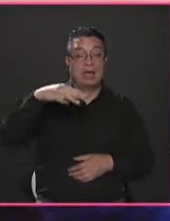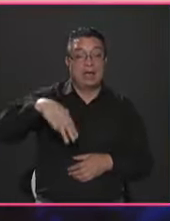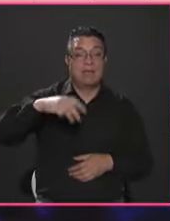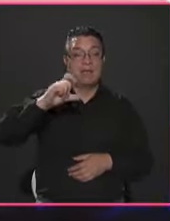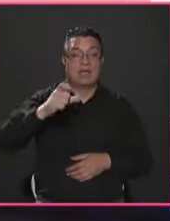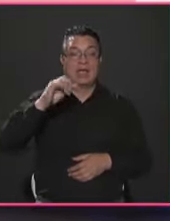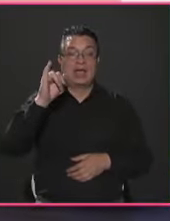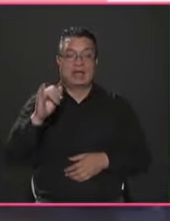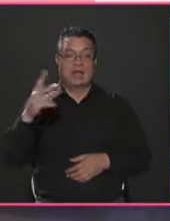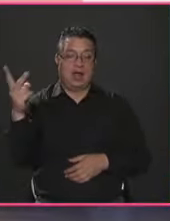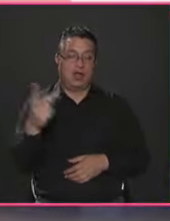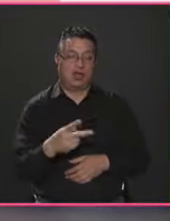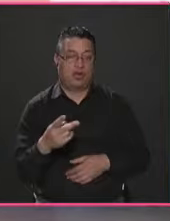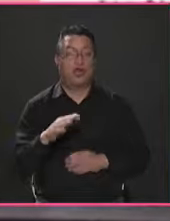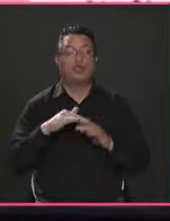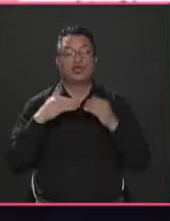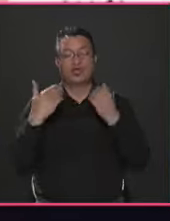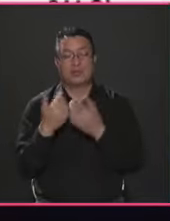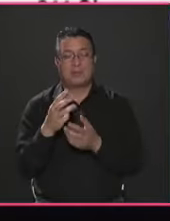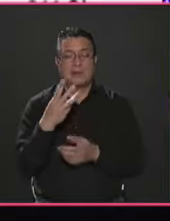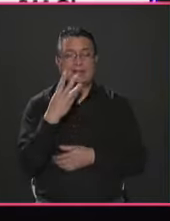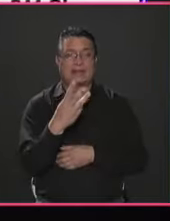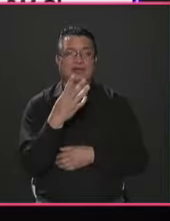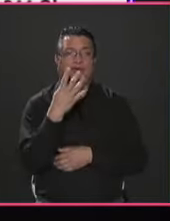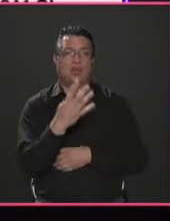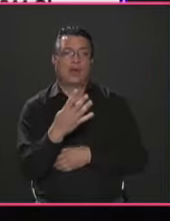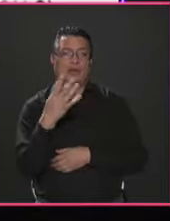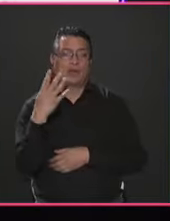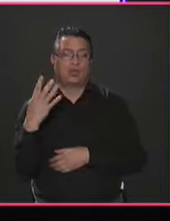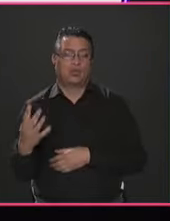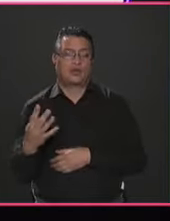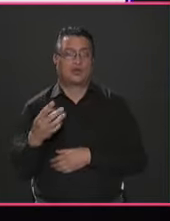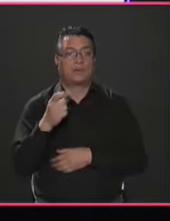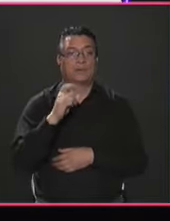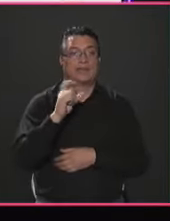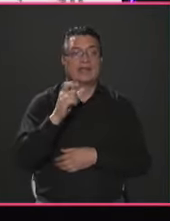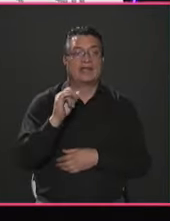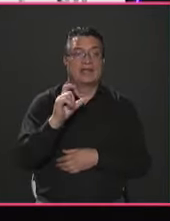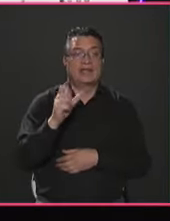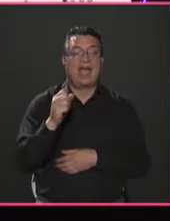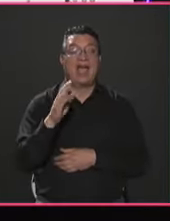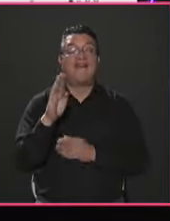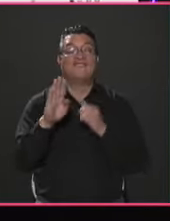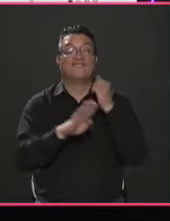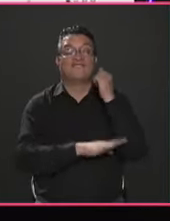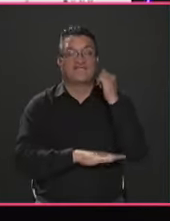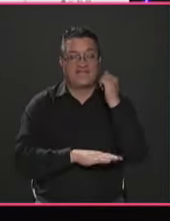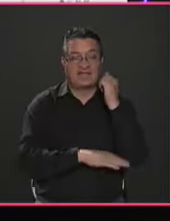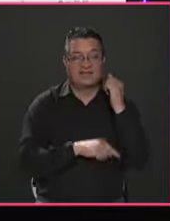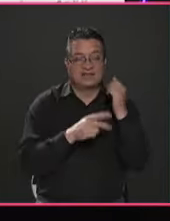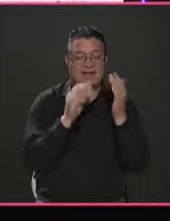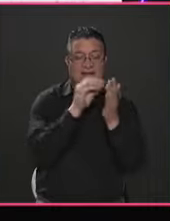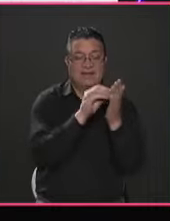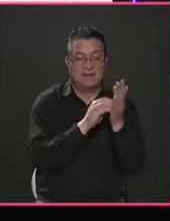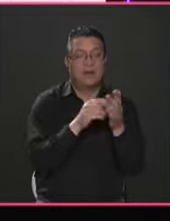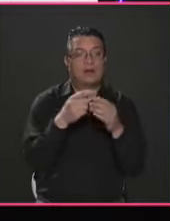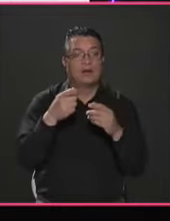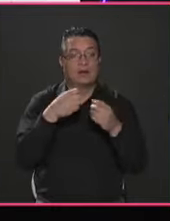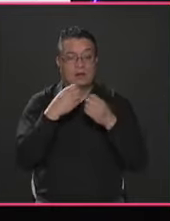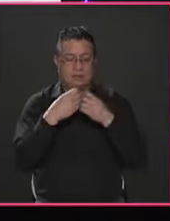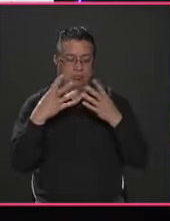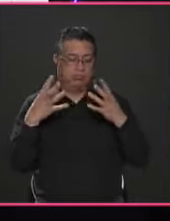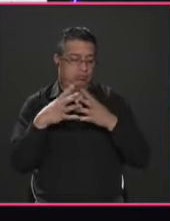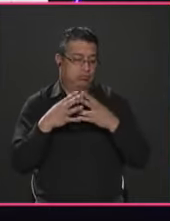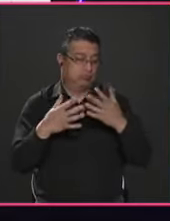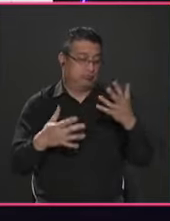mgi en total generamos alrededor de 344 gig bases de datos que equivalen a altas canciones y